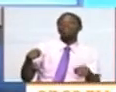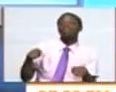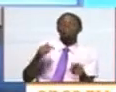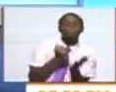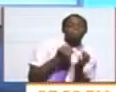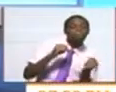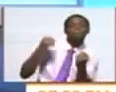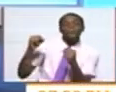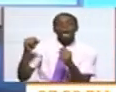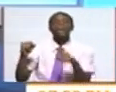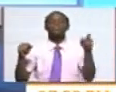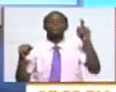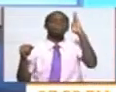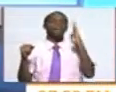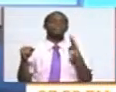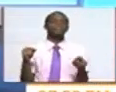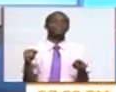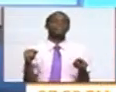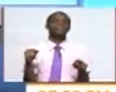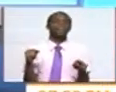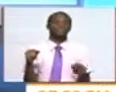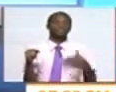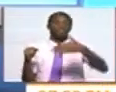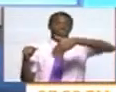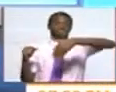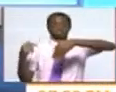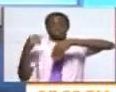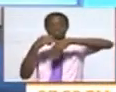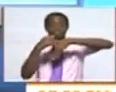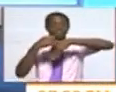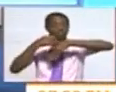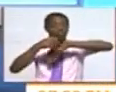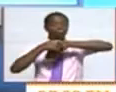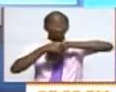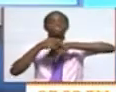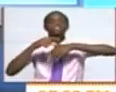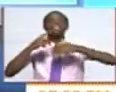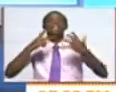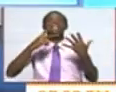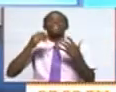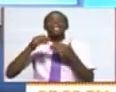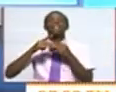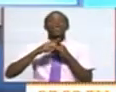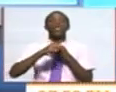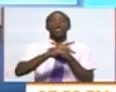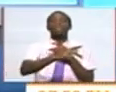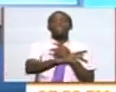¿Con Brasil? A 700 kilómetros de la frontera venezolana.